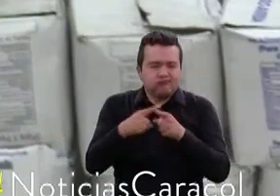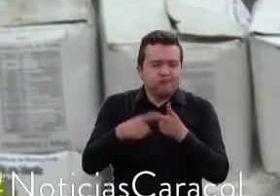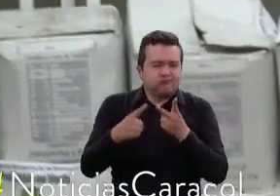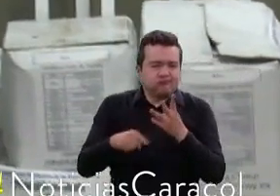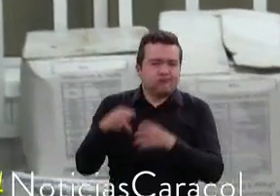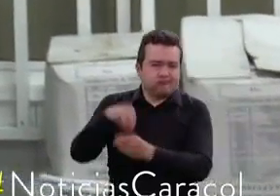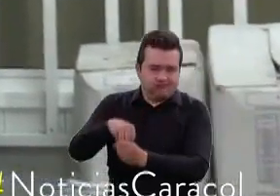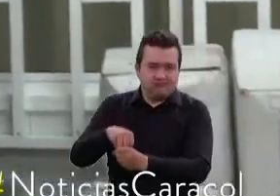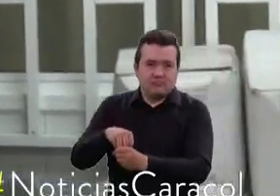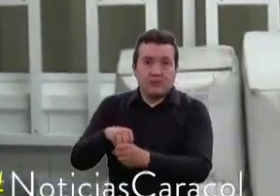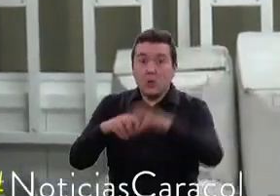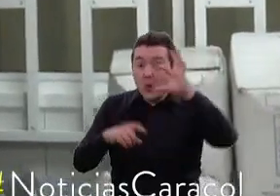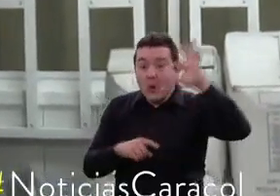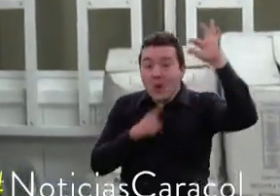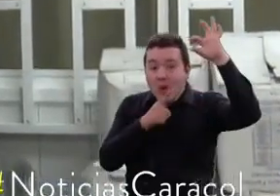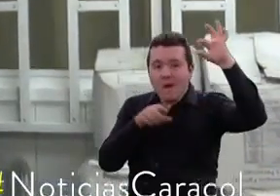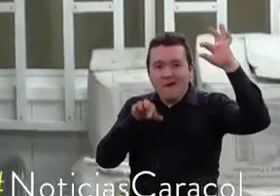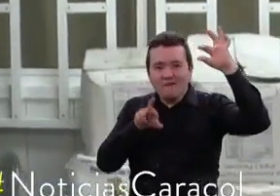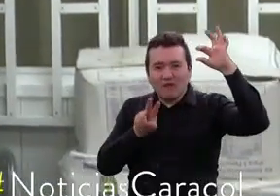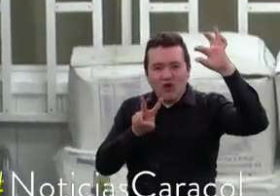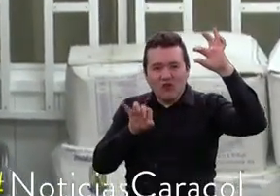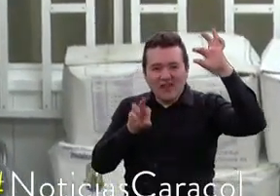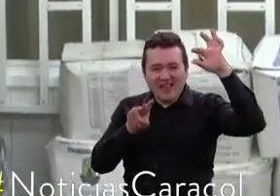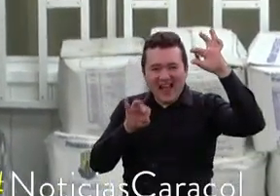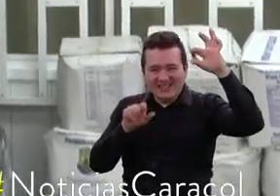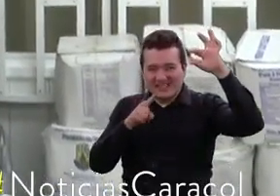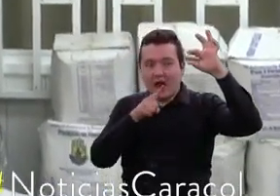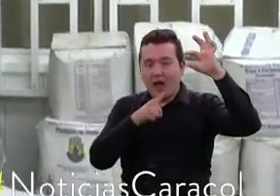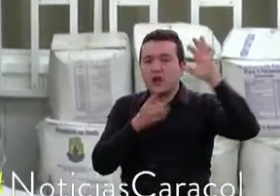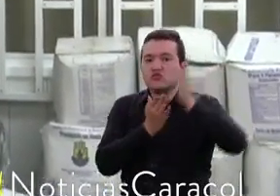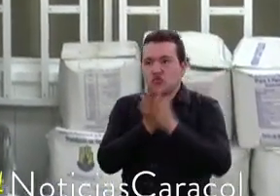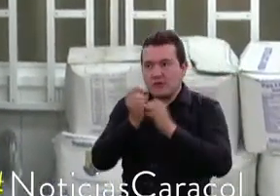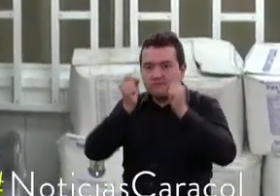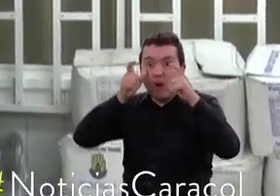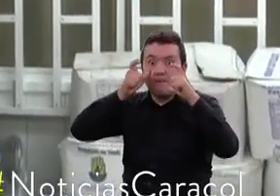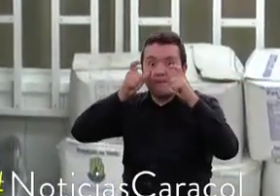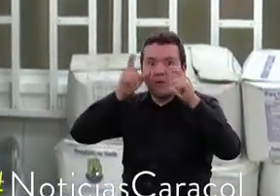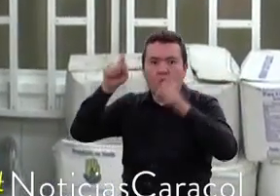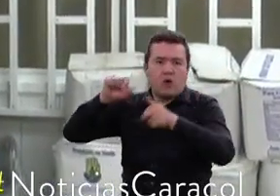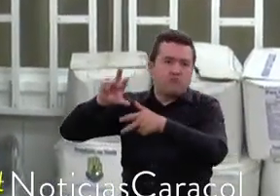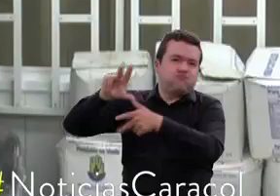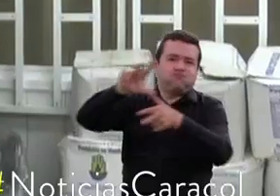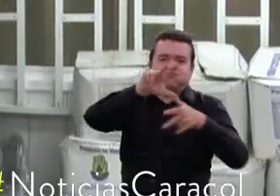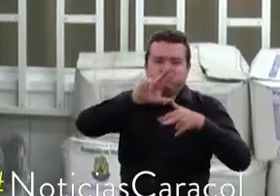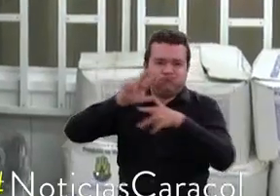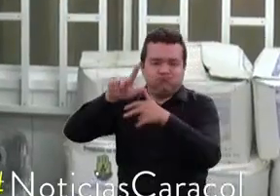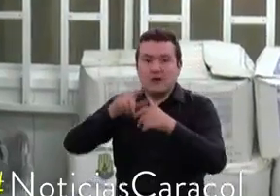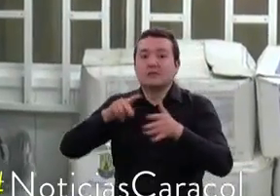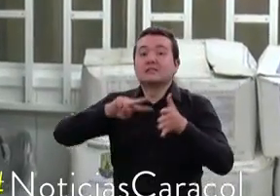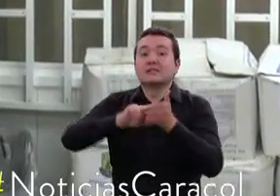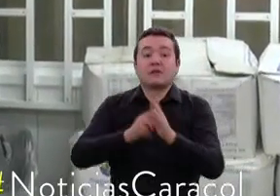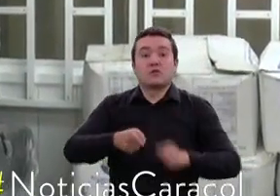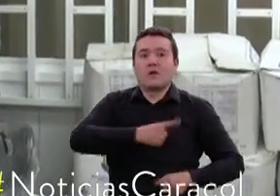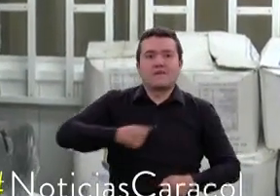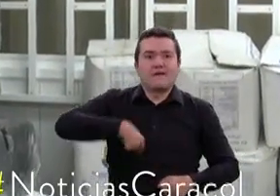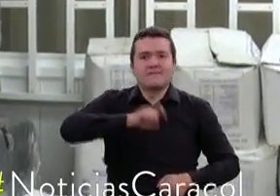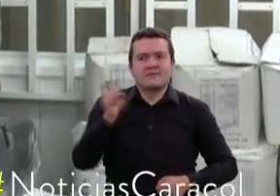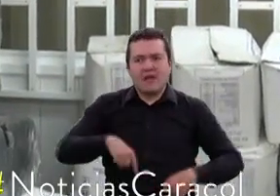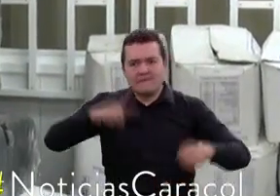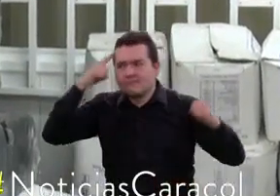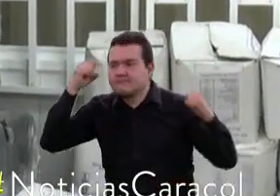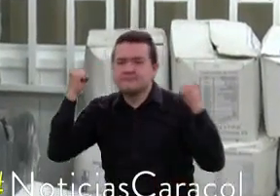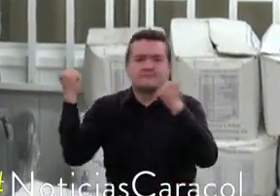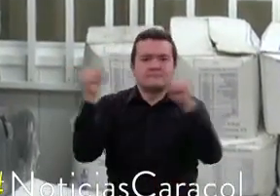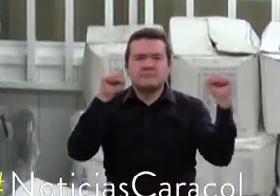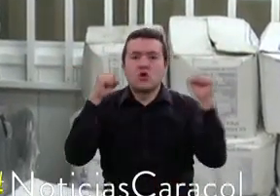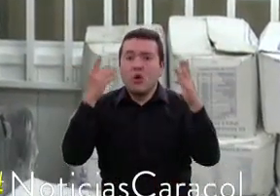se mantiene el aviso de huracán, por lo que el IDEAM pide a todos los providencianos extremar todas las medidas, ya que se prevé que